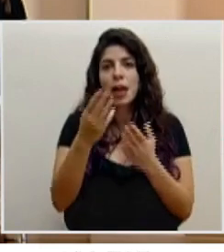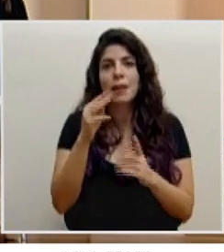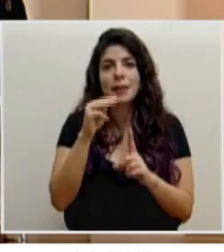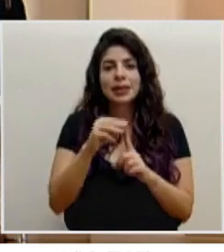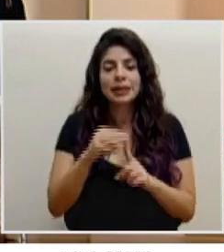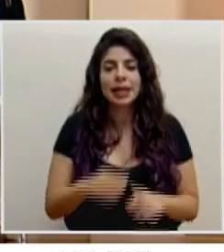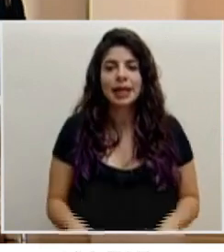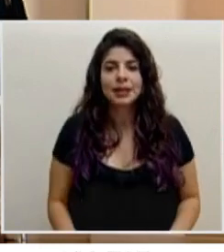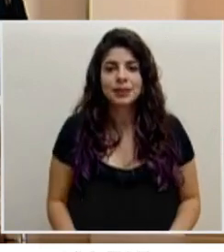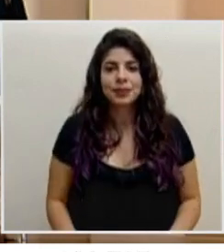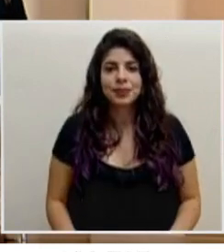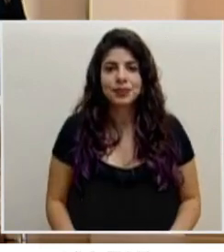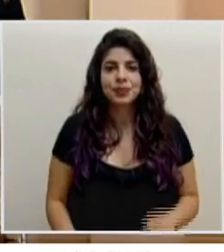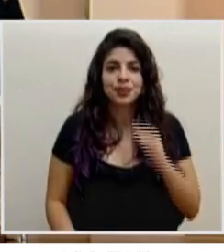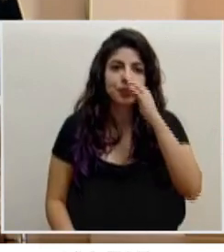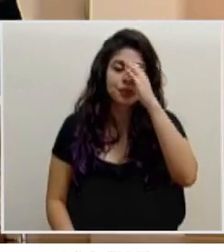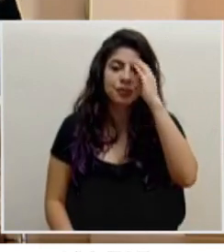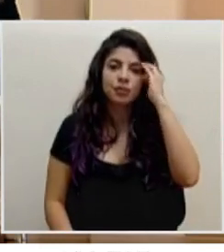mensaje.